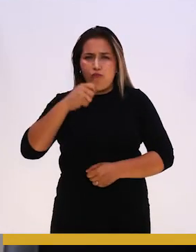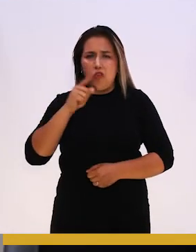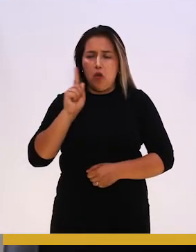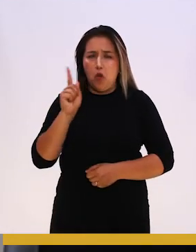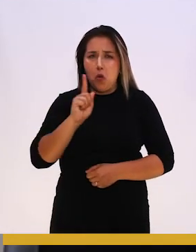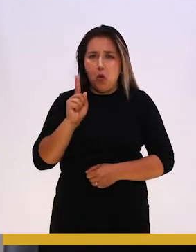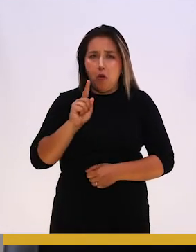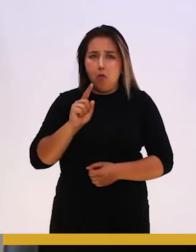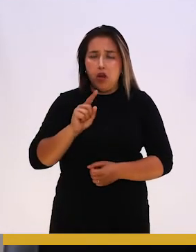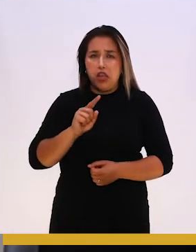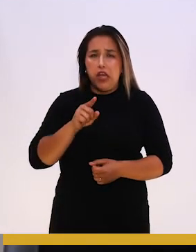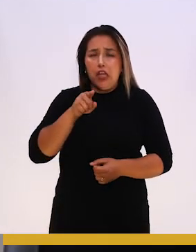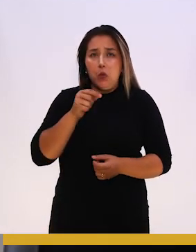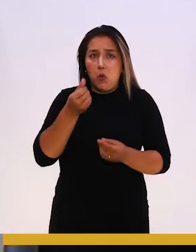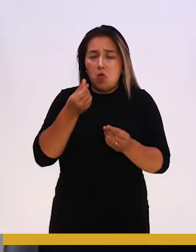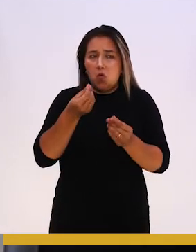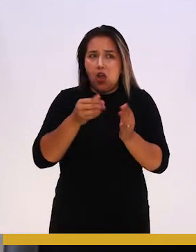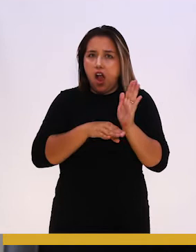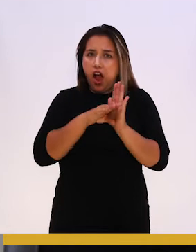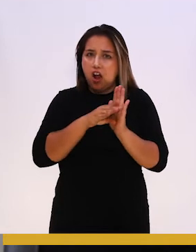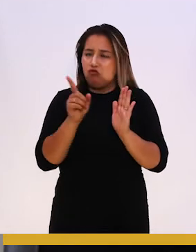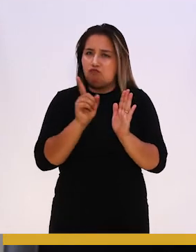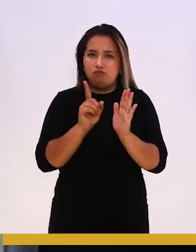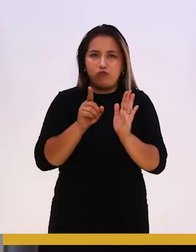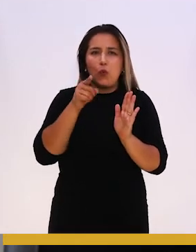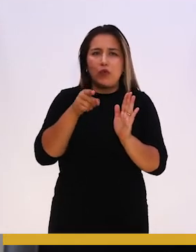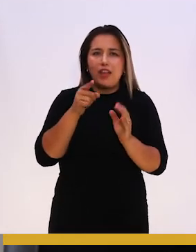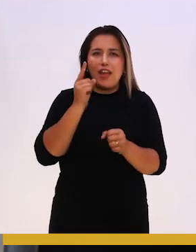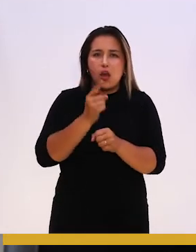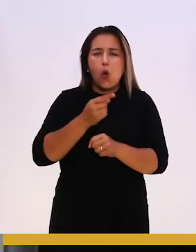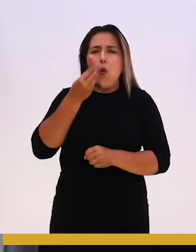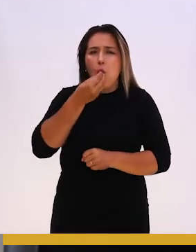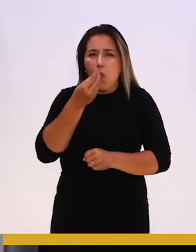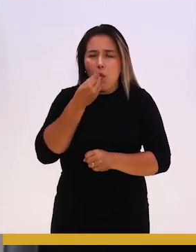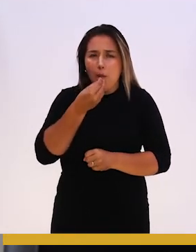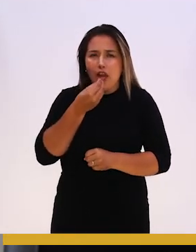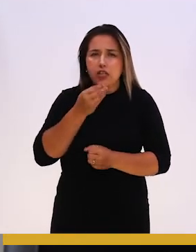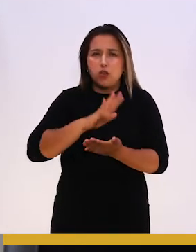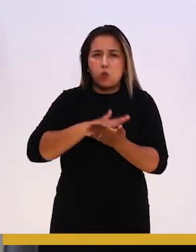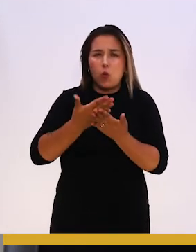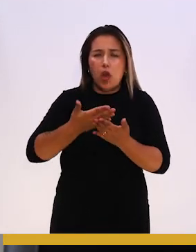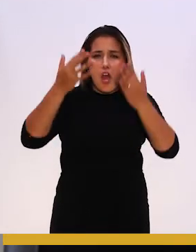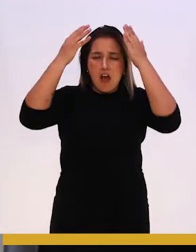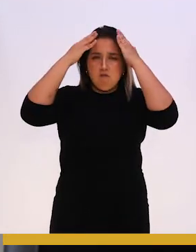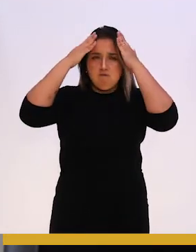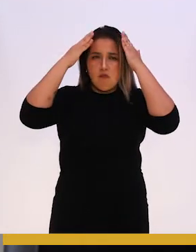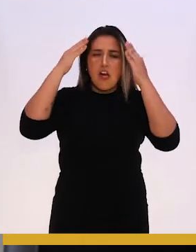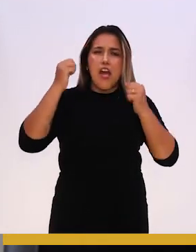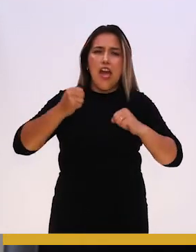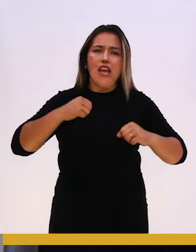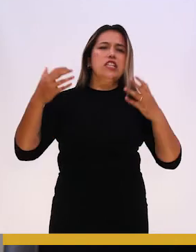sano, que se ejercite mental y físicamente, se relacione con el mundo, usted claramente se